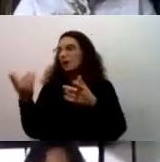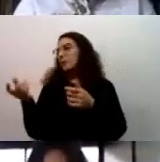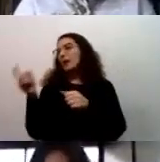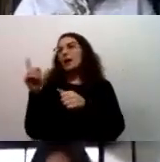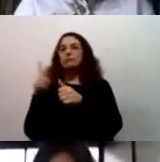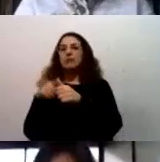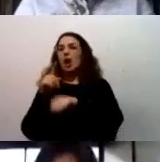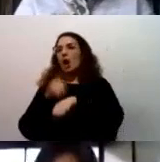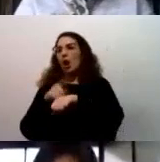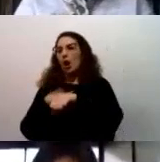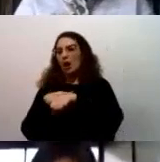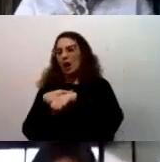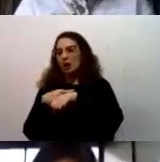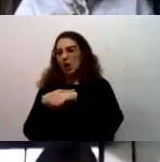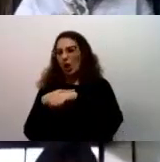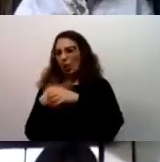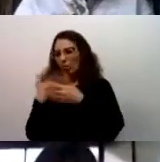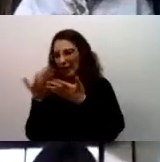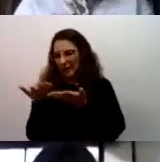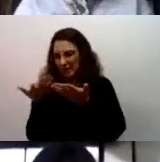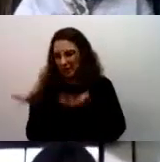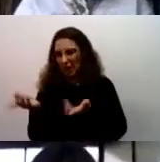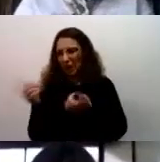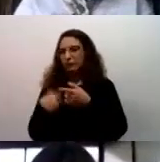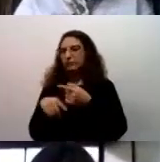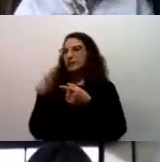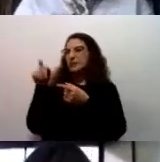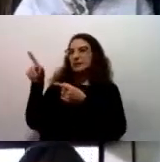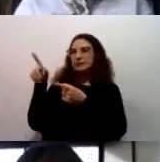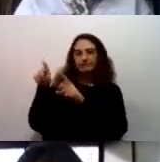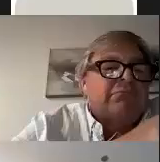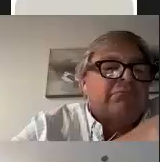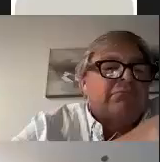La información tiene que estar de manera señalitizada.